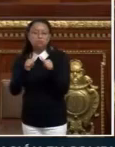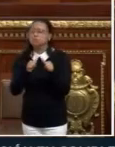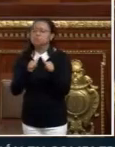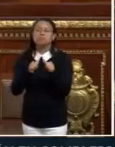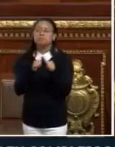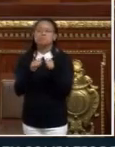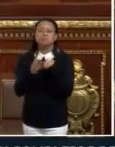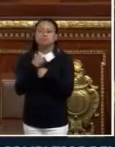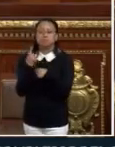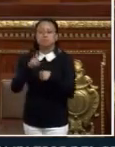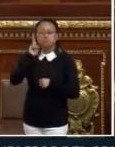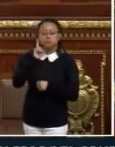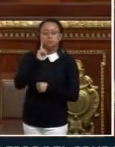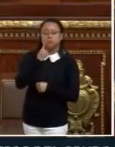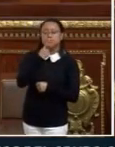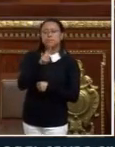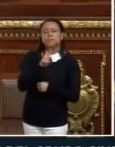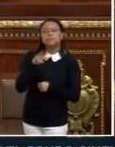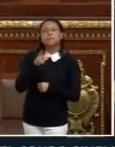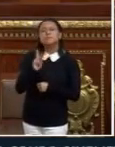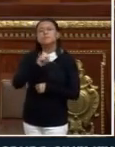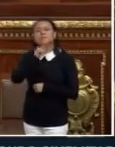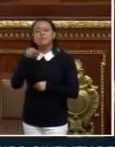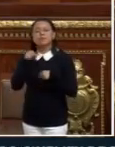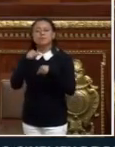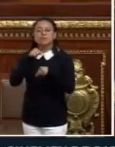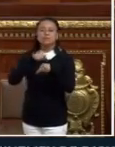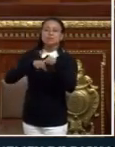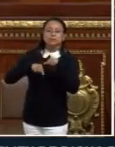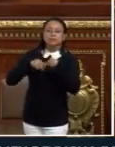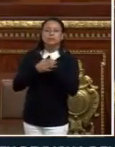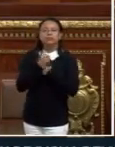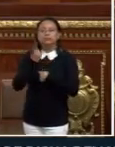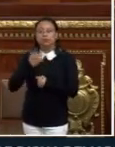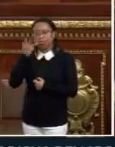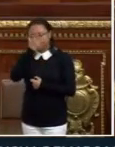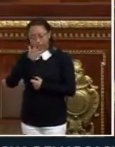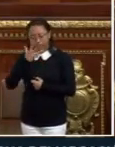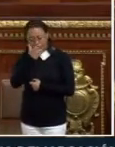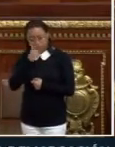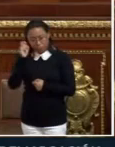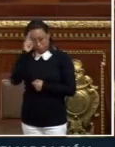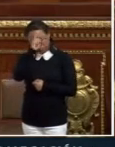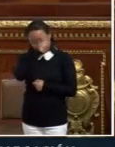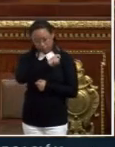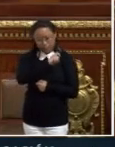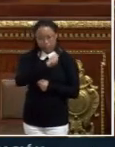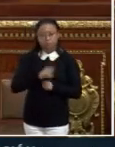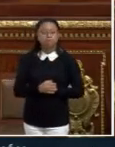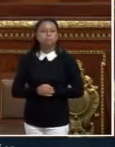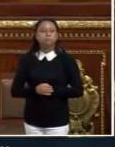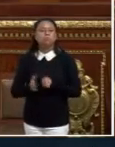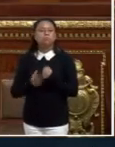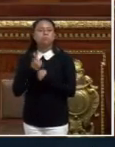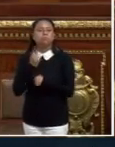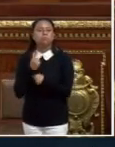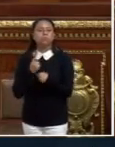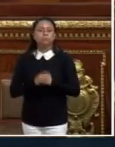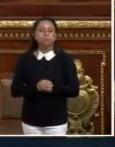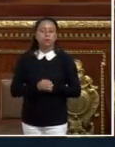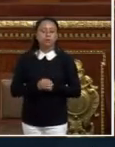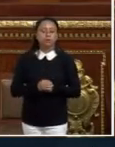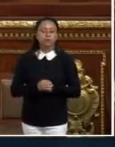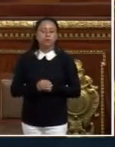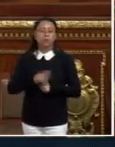Porque las mujeres denuncian, pero luego se echan para atrás, porque es confuso, porque es complejo y porque es complicado, porque no es un plotter en un